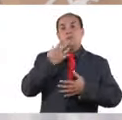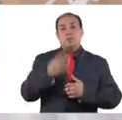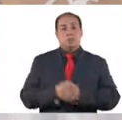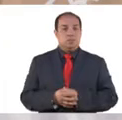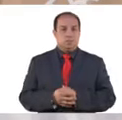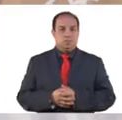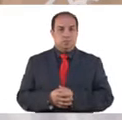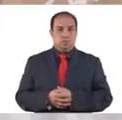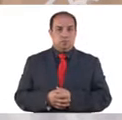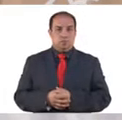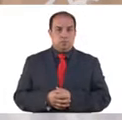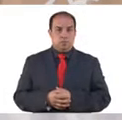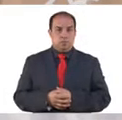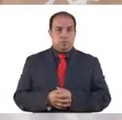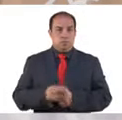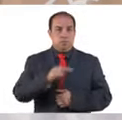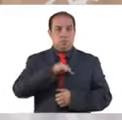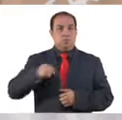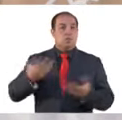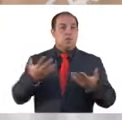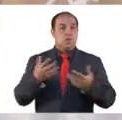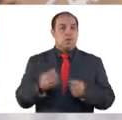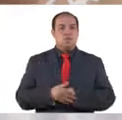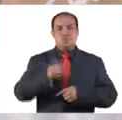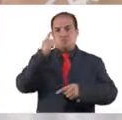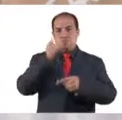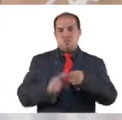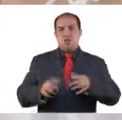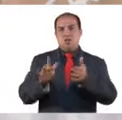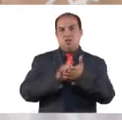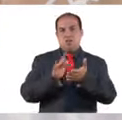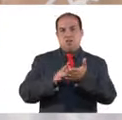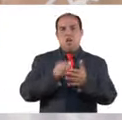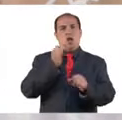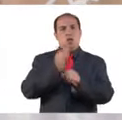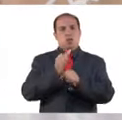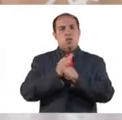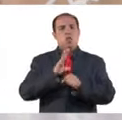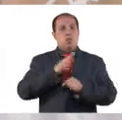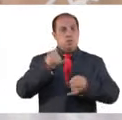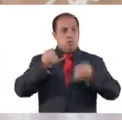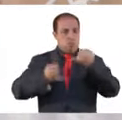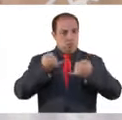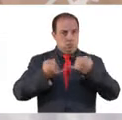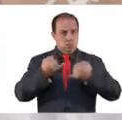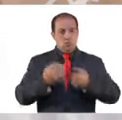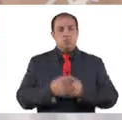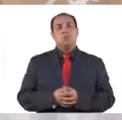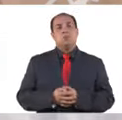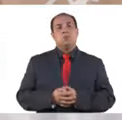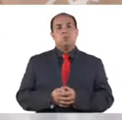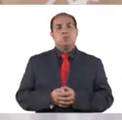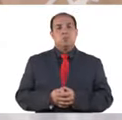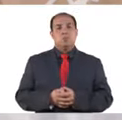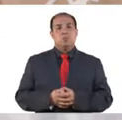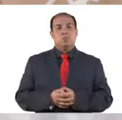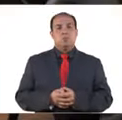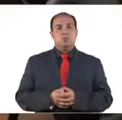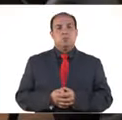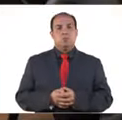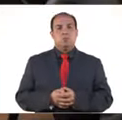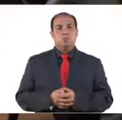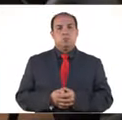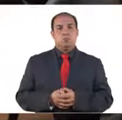Entonces, lo que hicimos fue quitar eso. De hecho, todavía hay un juicio en el que estamos. Que por cierto, se han